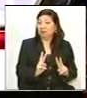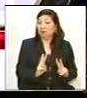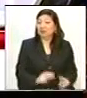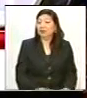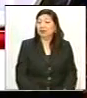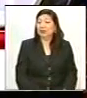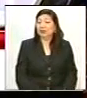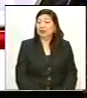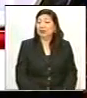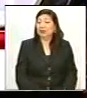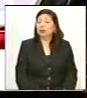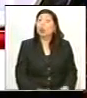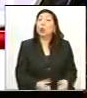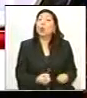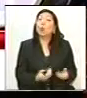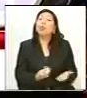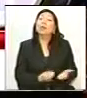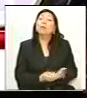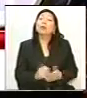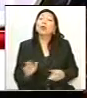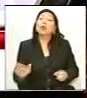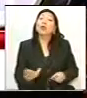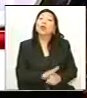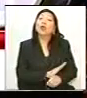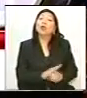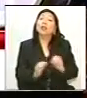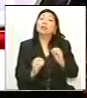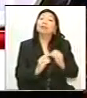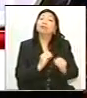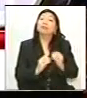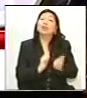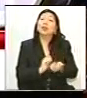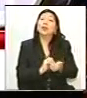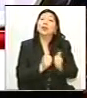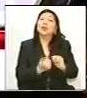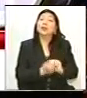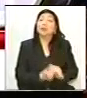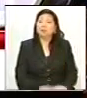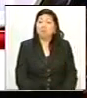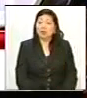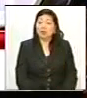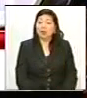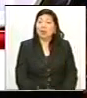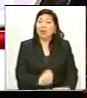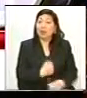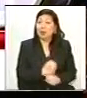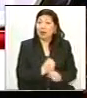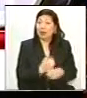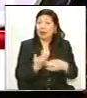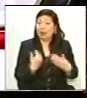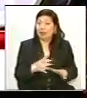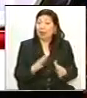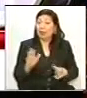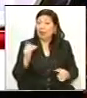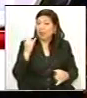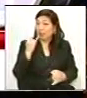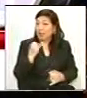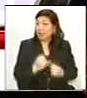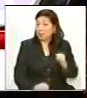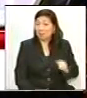ahí, ¿cuánto es el monto total de la reconstrucción con cambios en las obras que ya han sido